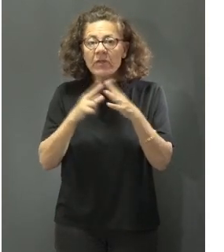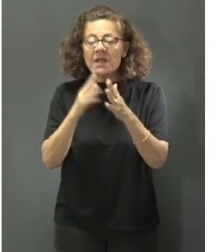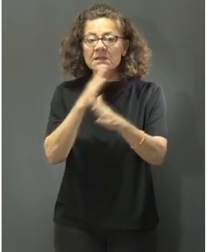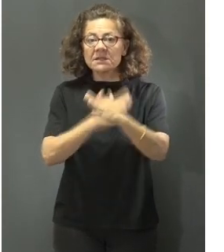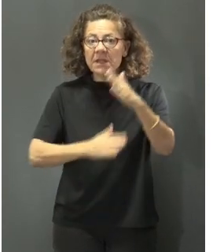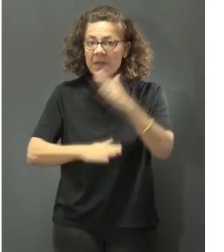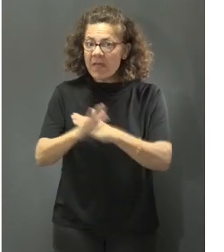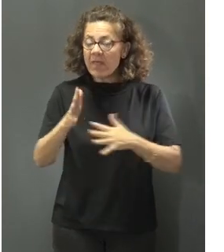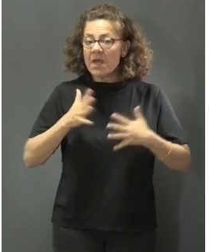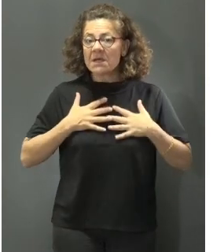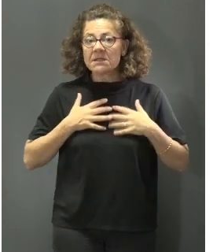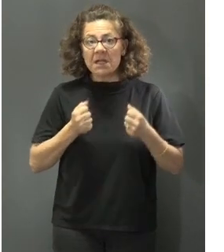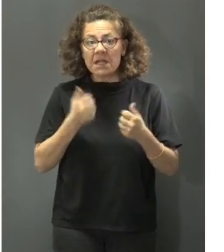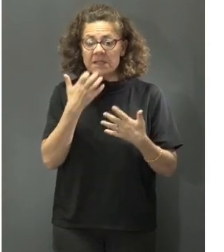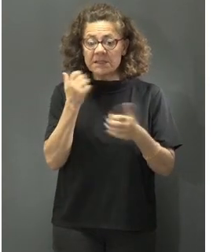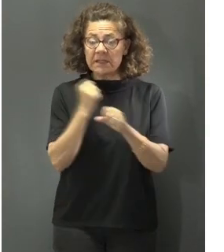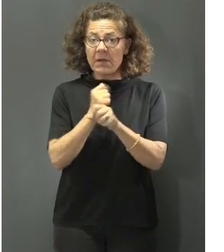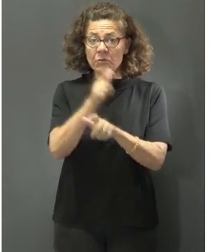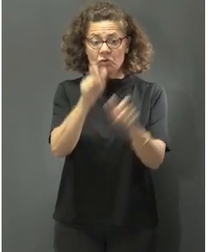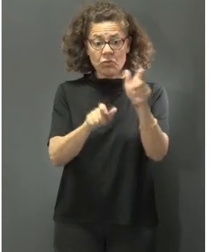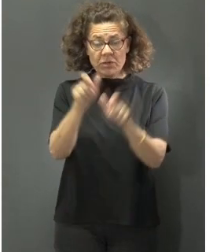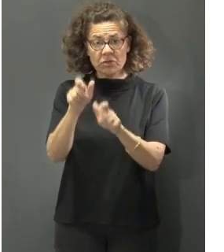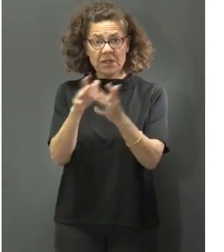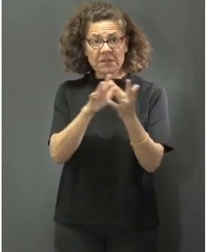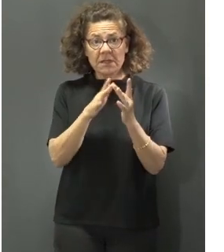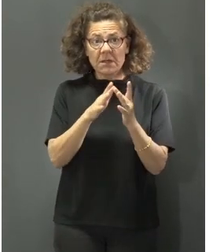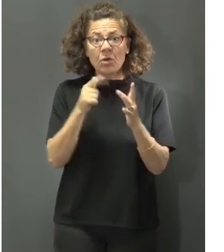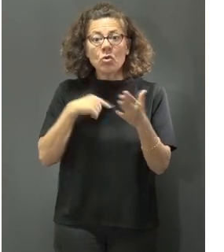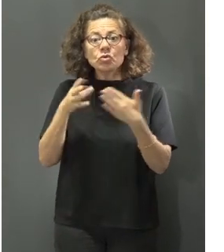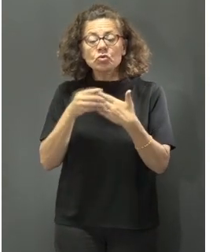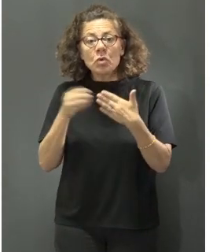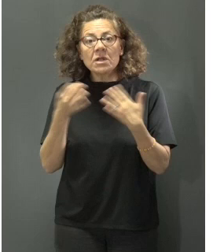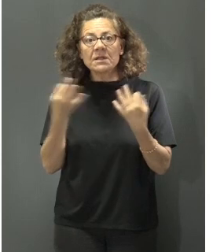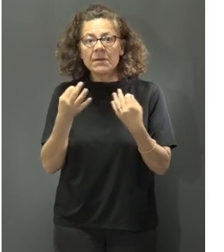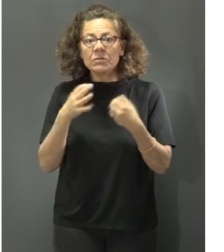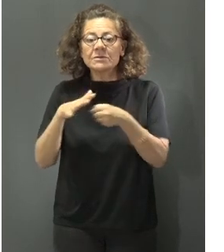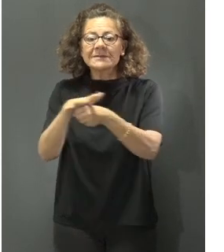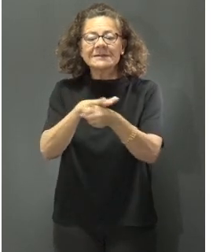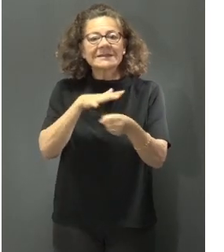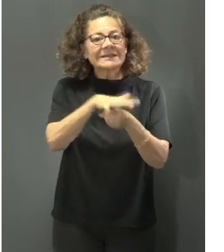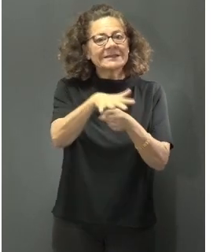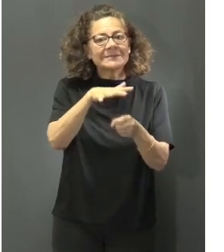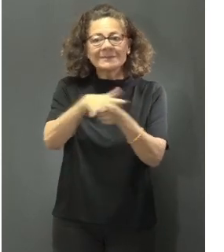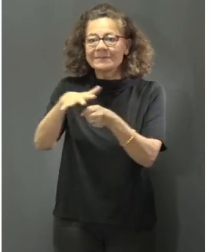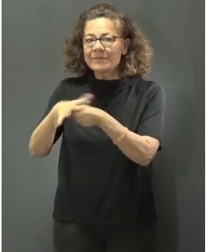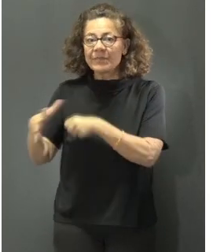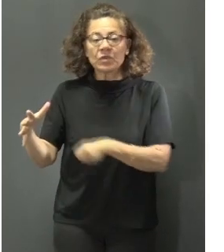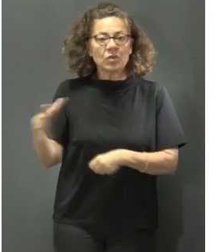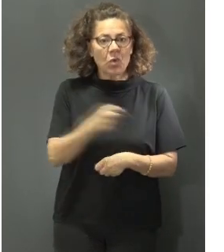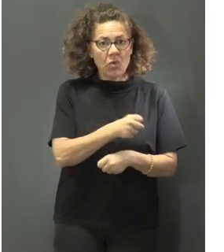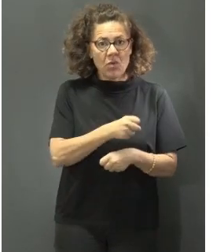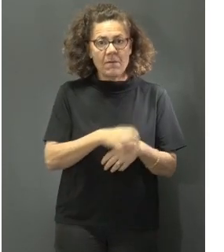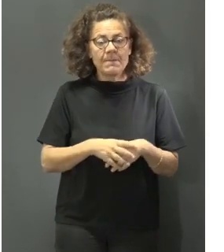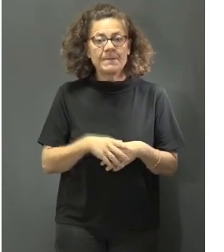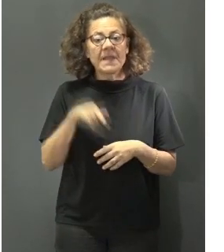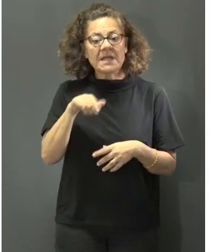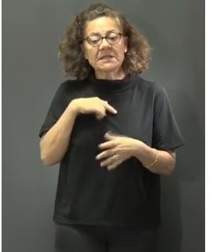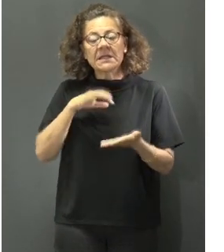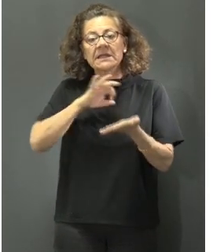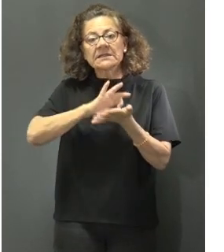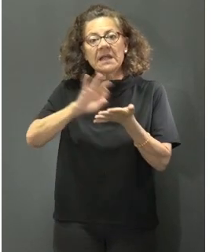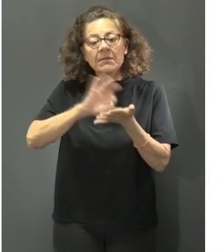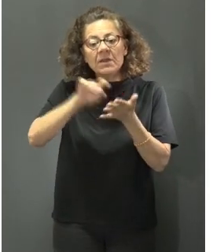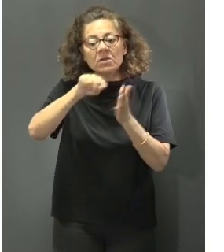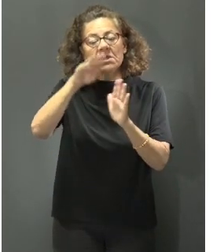discapacidad, sanidad. Si trabajamos con las personas y con nuestros usuarios, tenemos que abarcar todo, ¿no? Si queremos dar ese servicio,